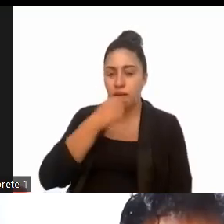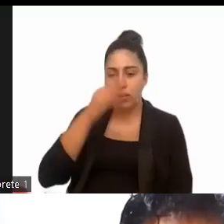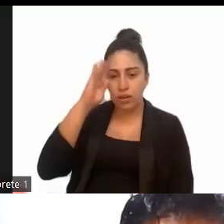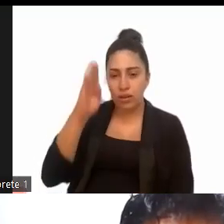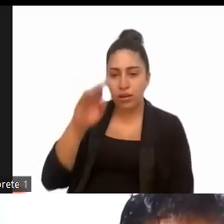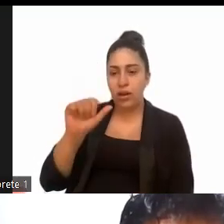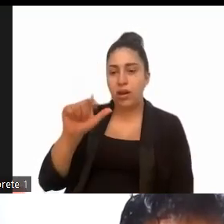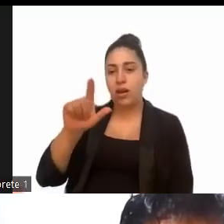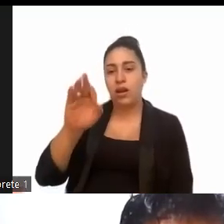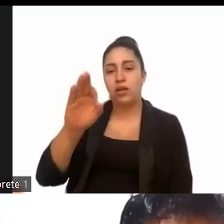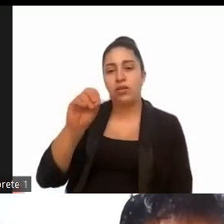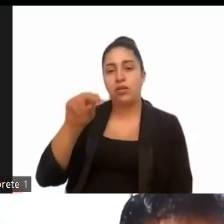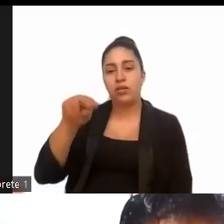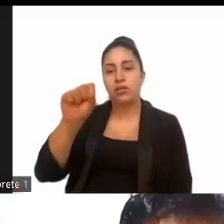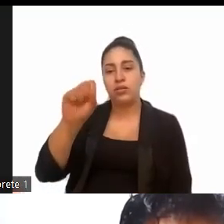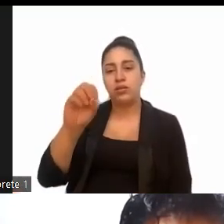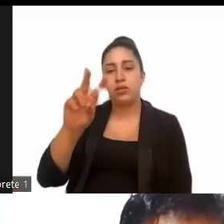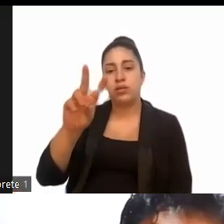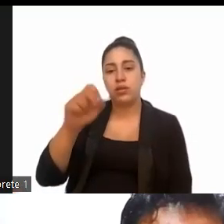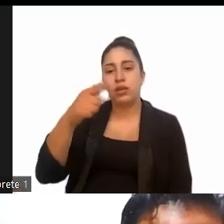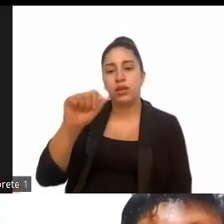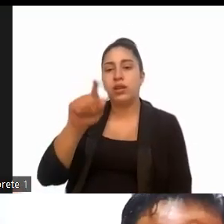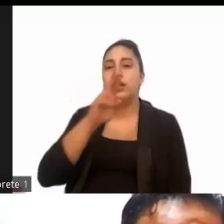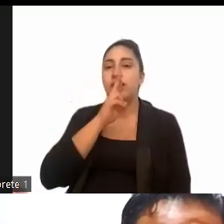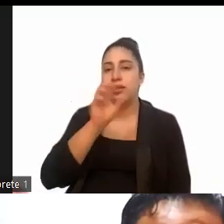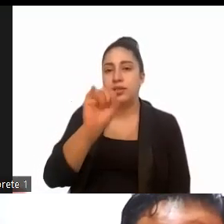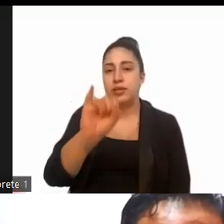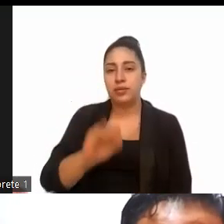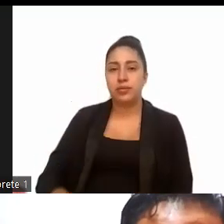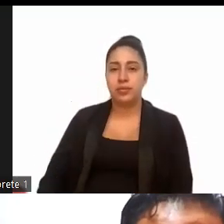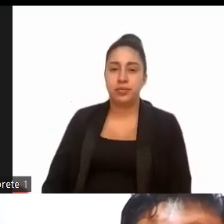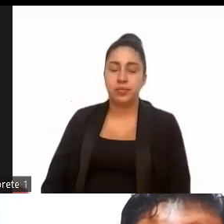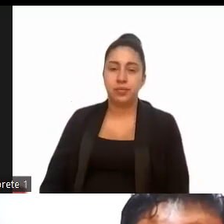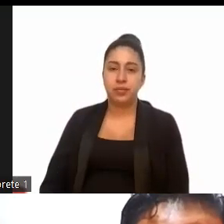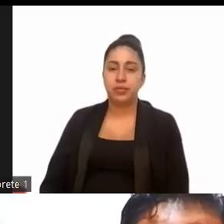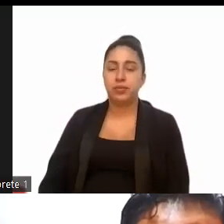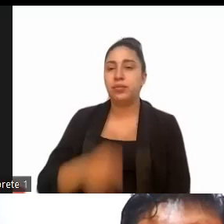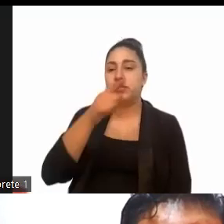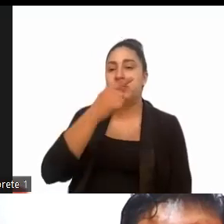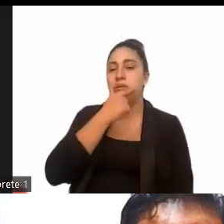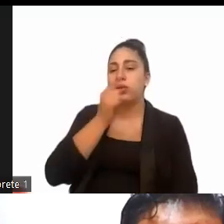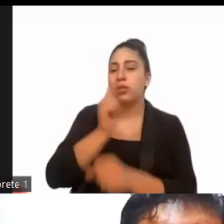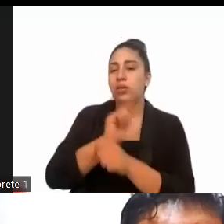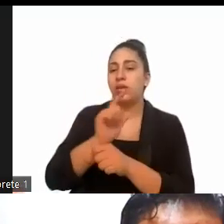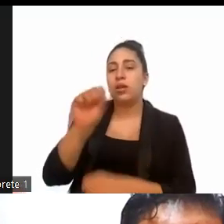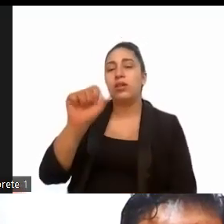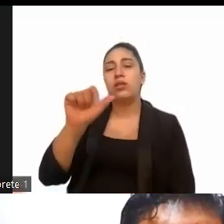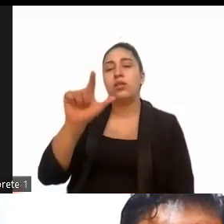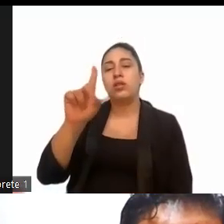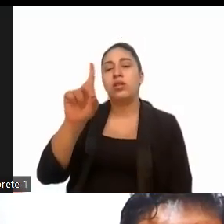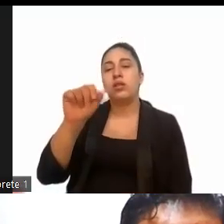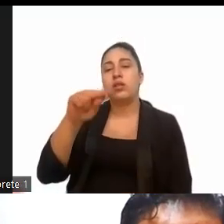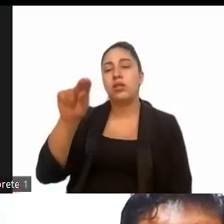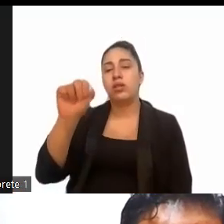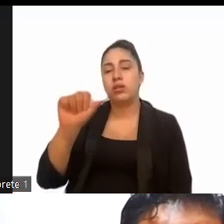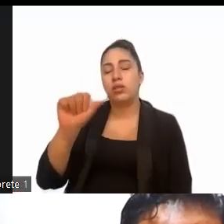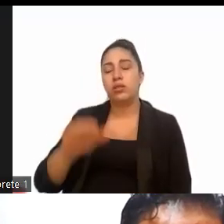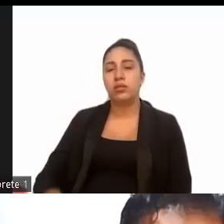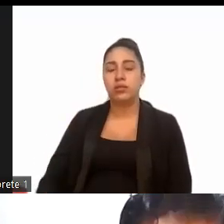González. Alfonso Vega, a favor. Contador Francisco Saldaña Liajut.